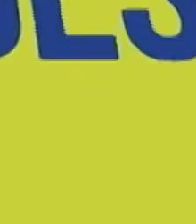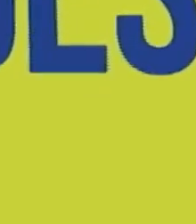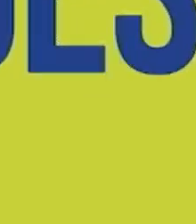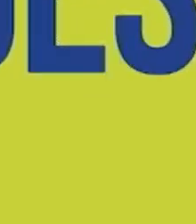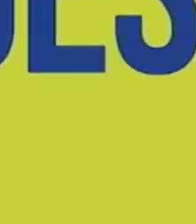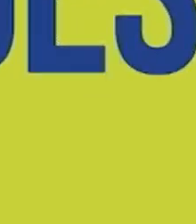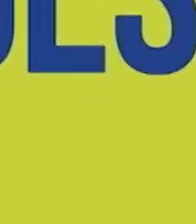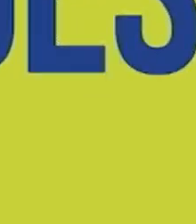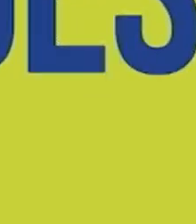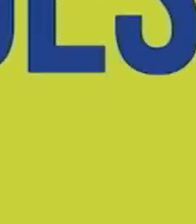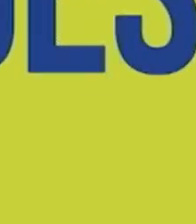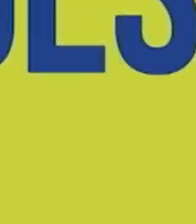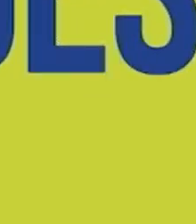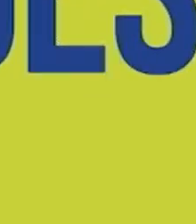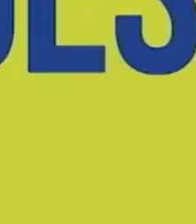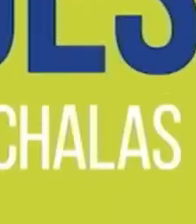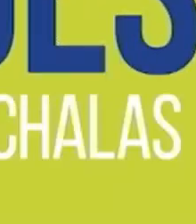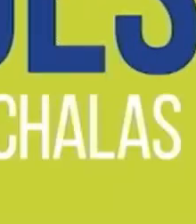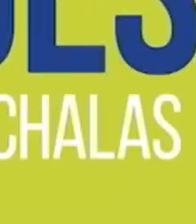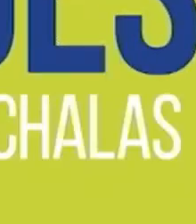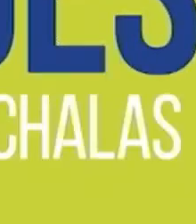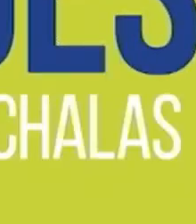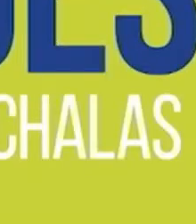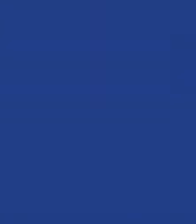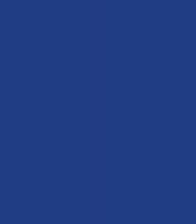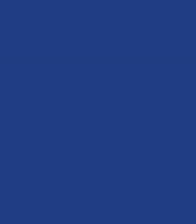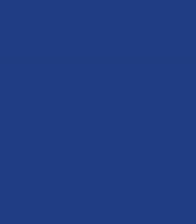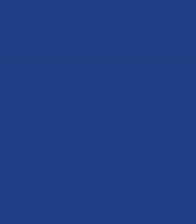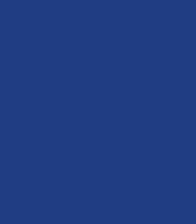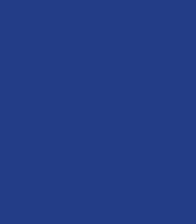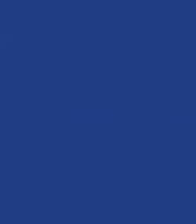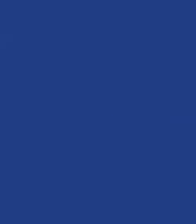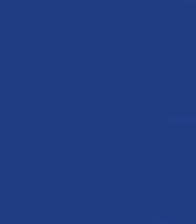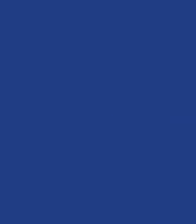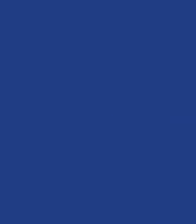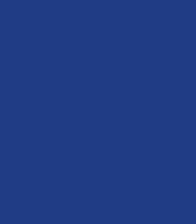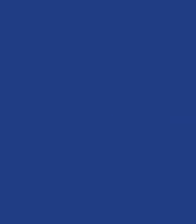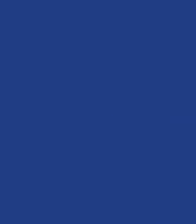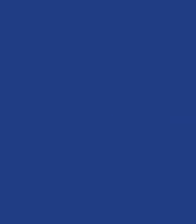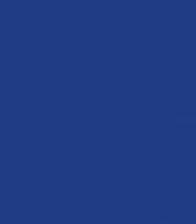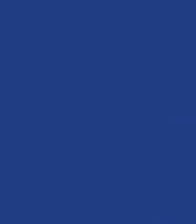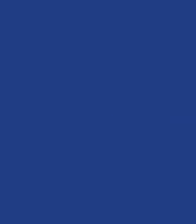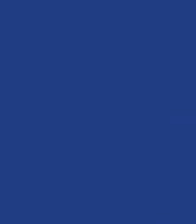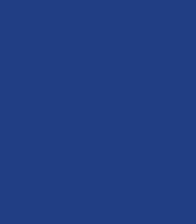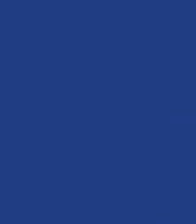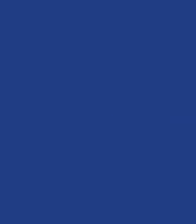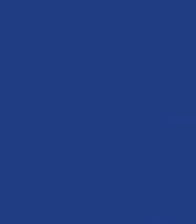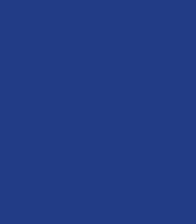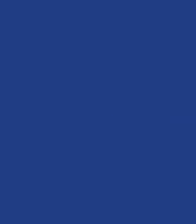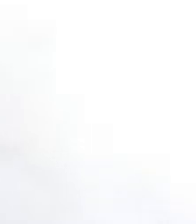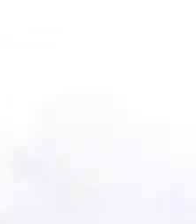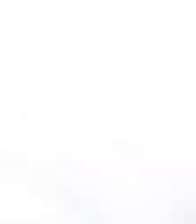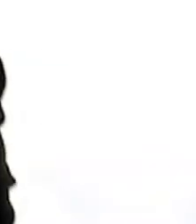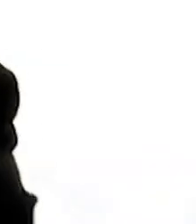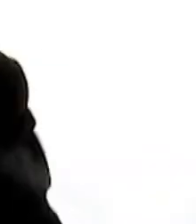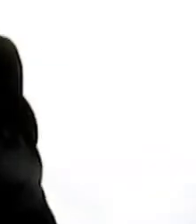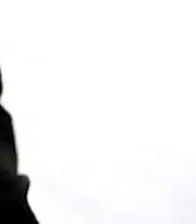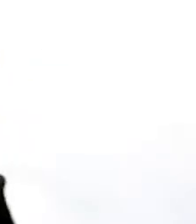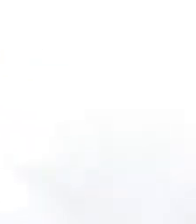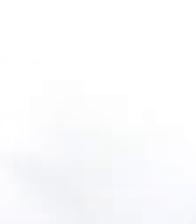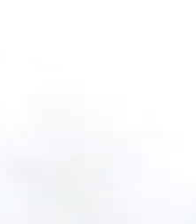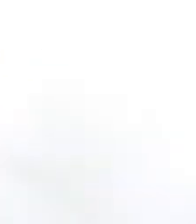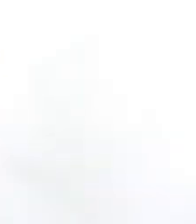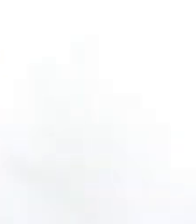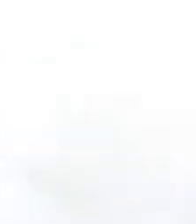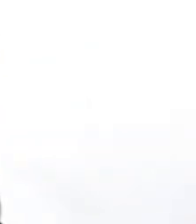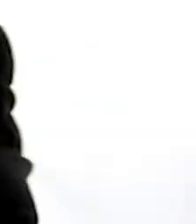recordar? Hay un mundo de posibilidades. Aprovechalas. Banco Nacional. Juntos somos progreso. Hola,